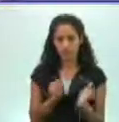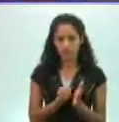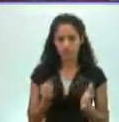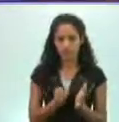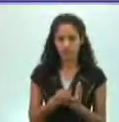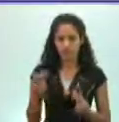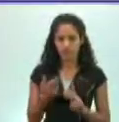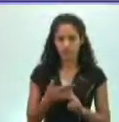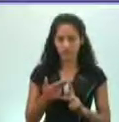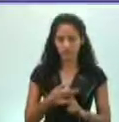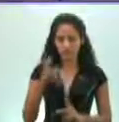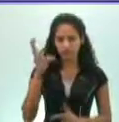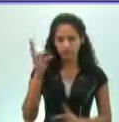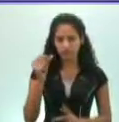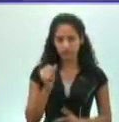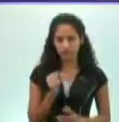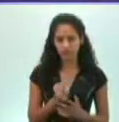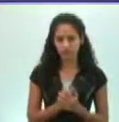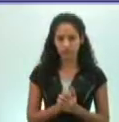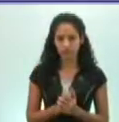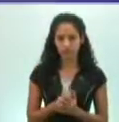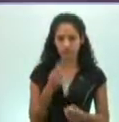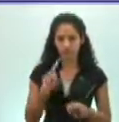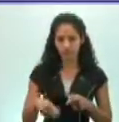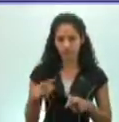para contar algún número de cosas.